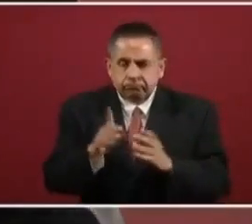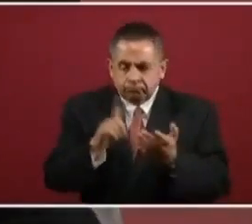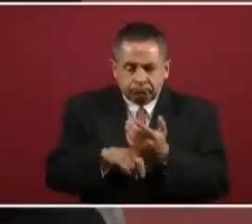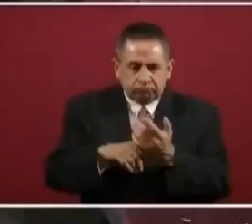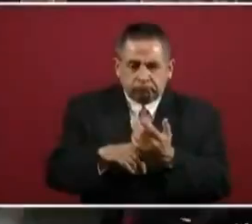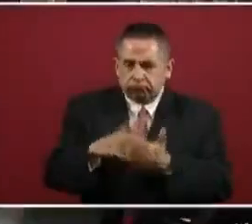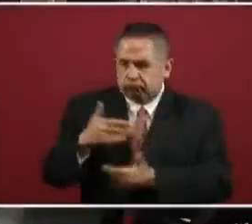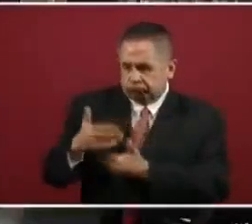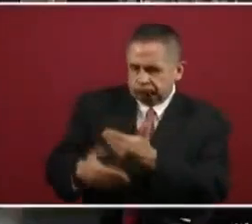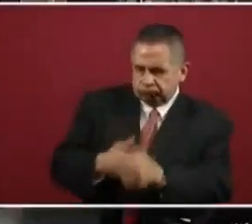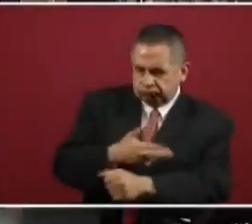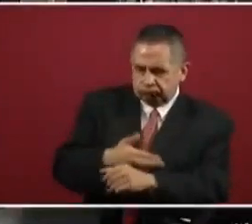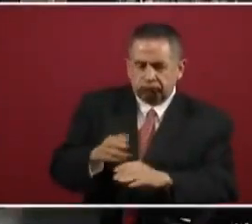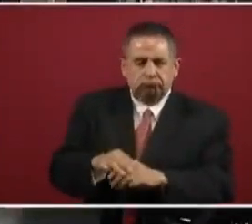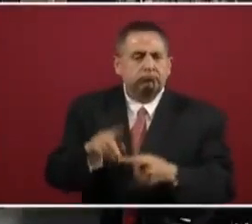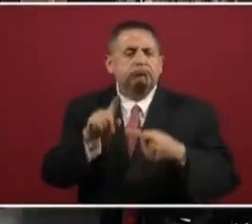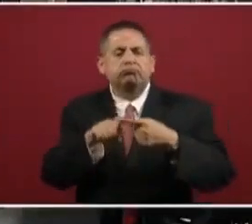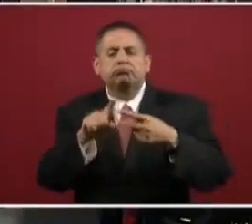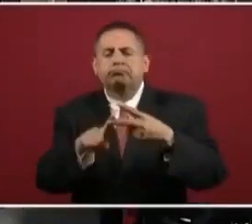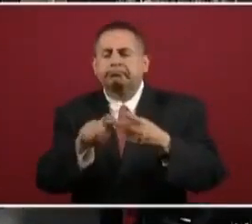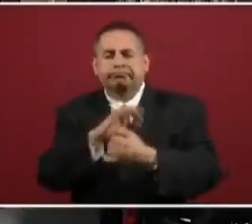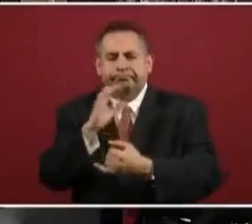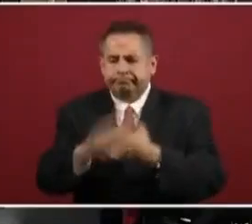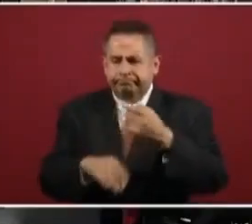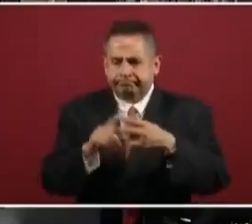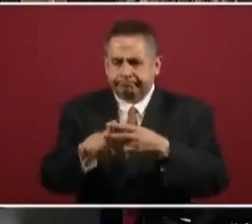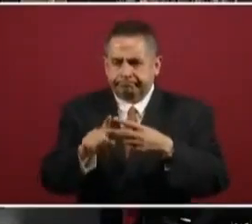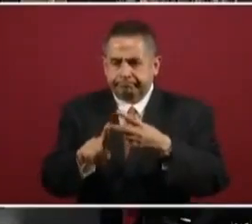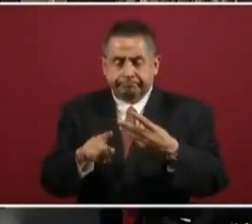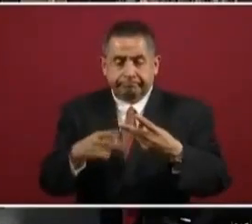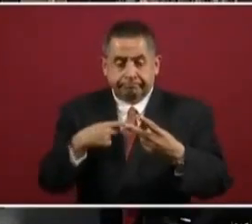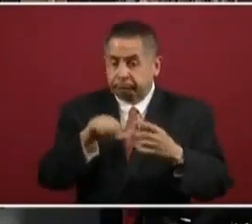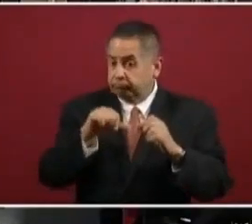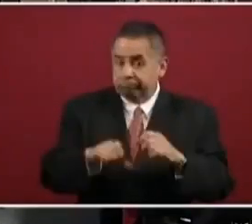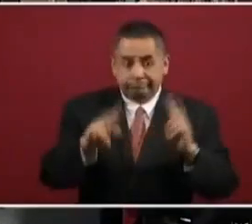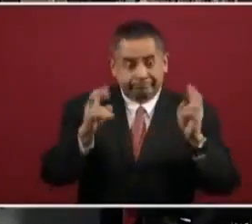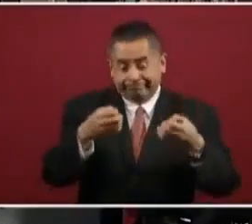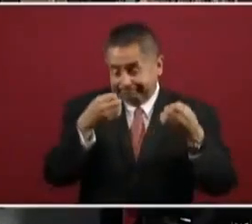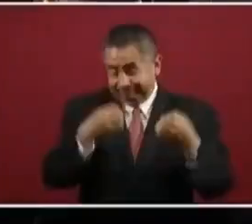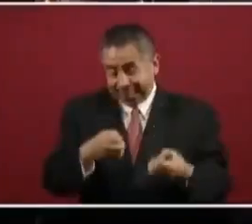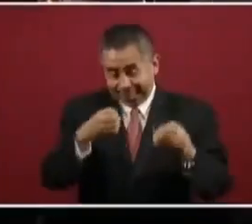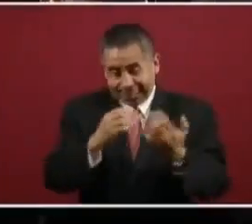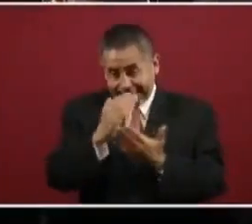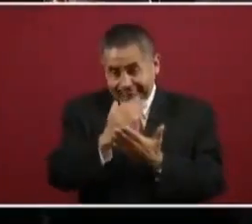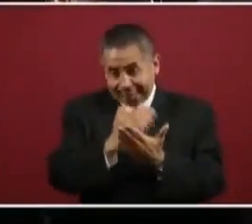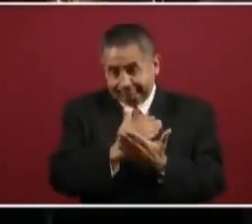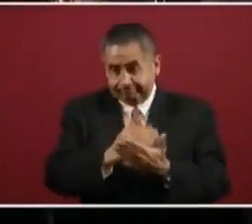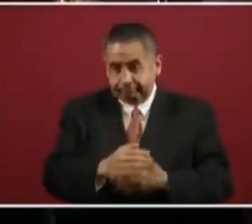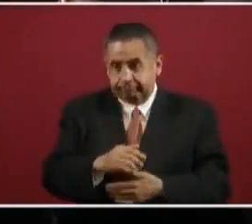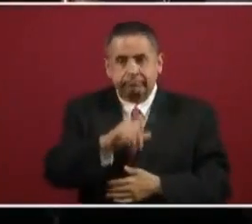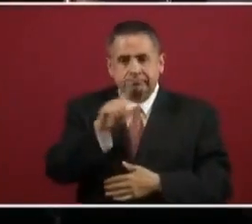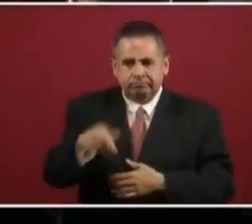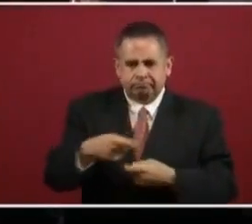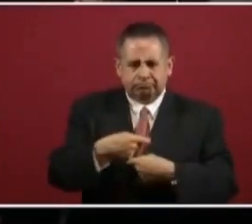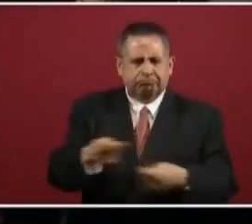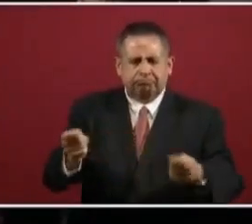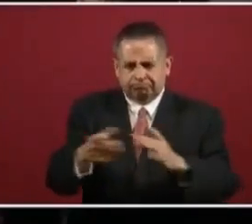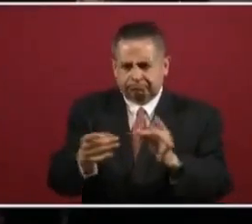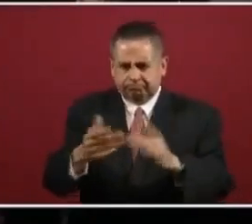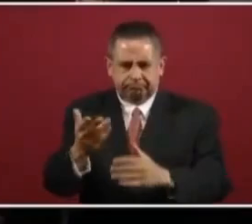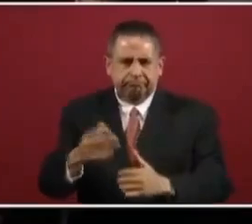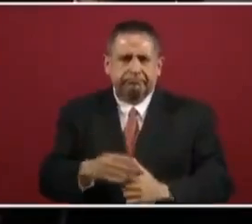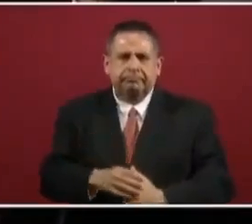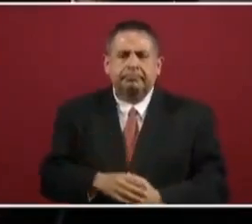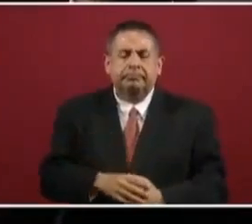estamos procediendo dos más porque la agenda de hoy está Ya se las vamos a dar a